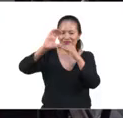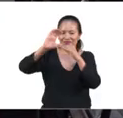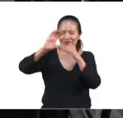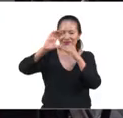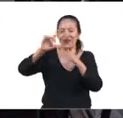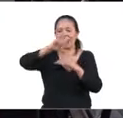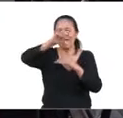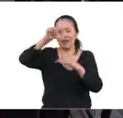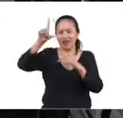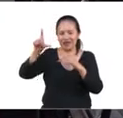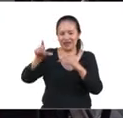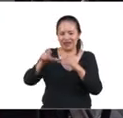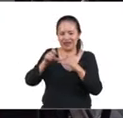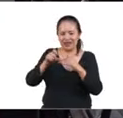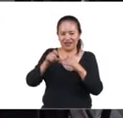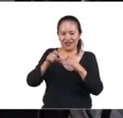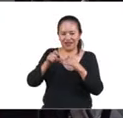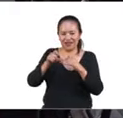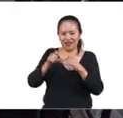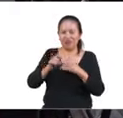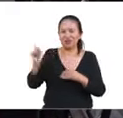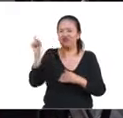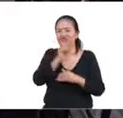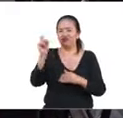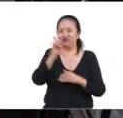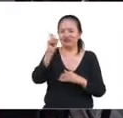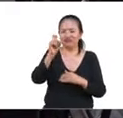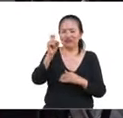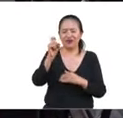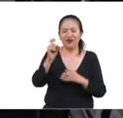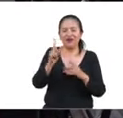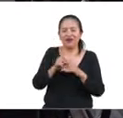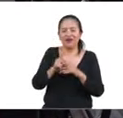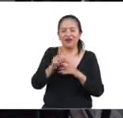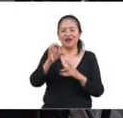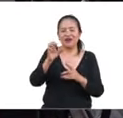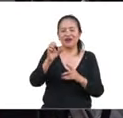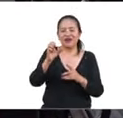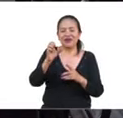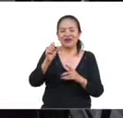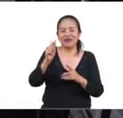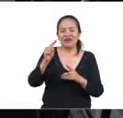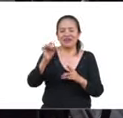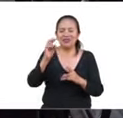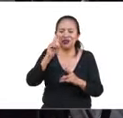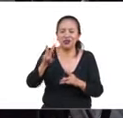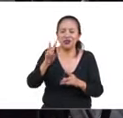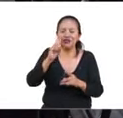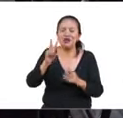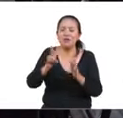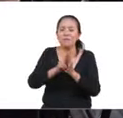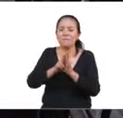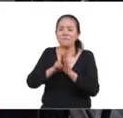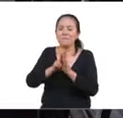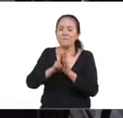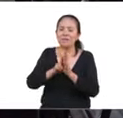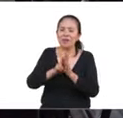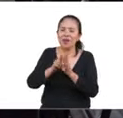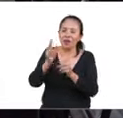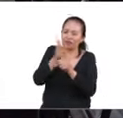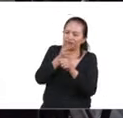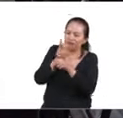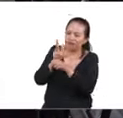rociar lo que nos han comentado que es el extintor. No obstante, se ve en la parte del video donde una persona que estaba del otro lado de la